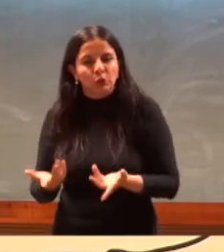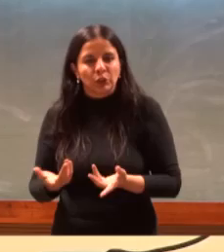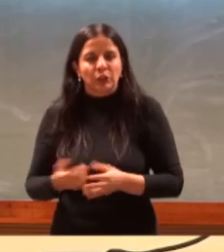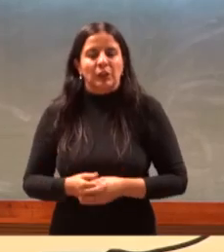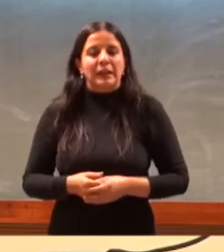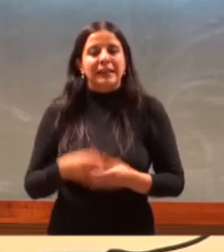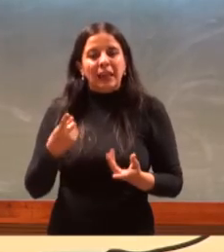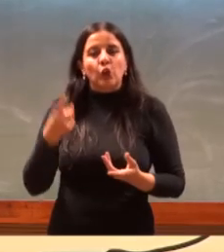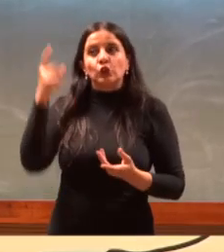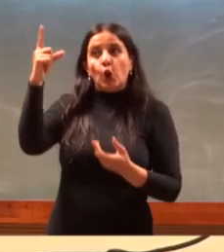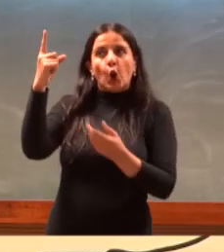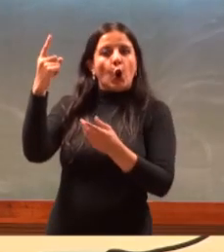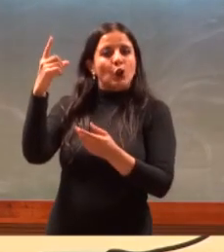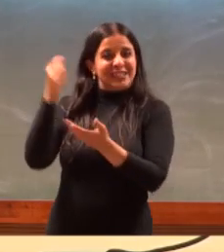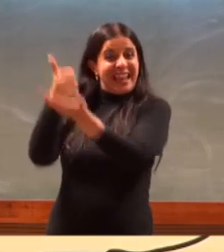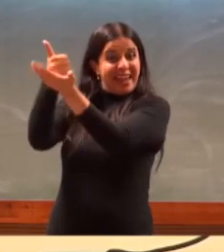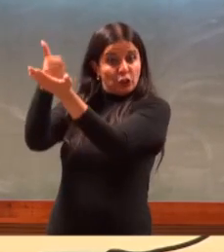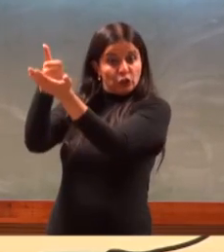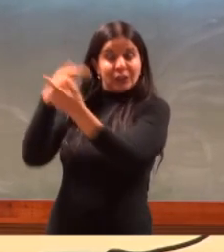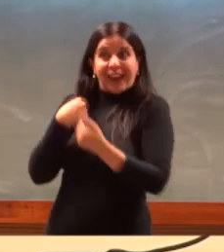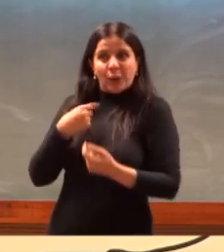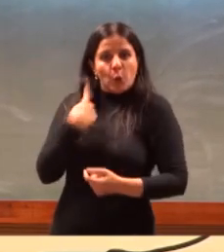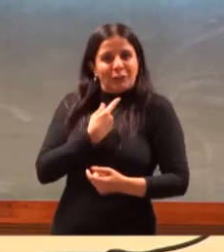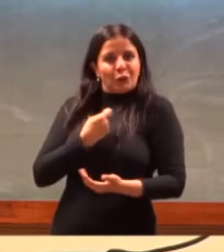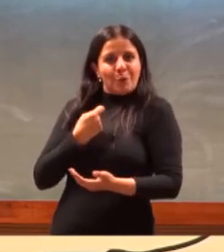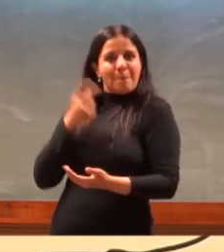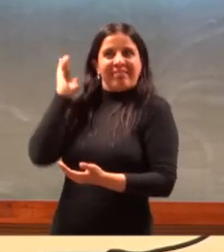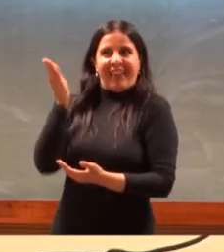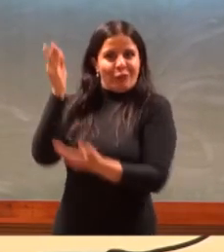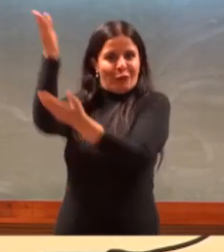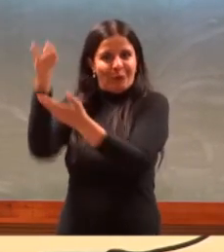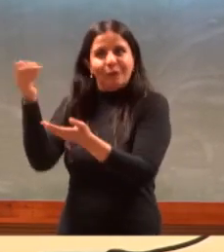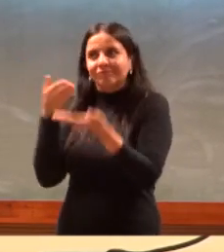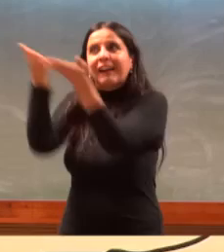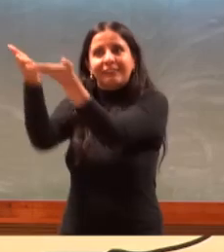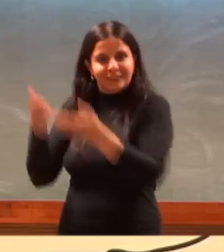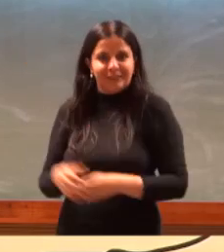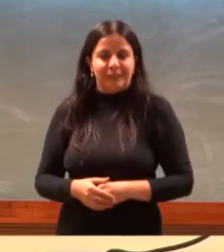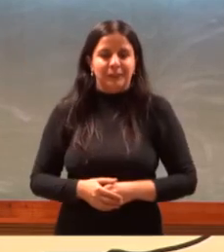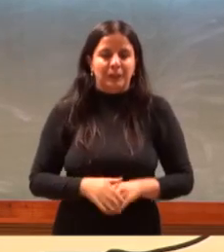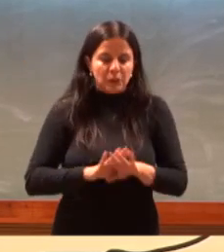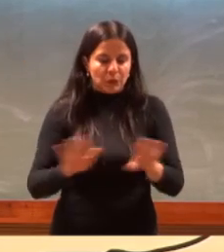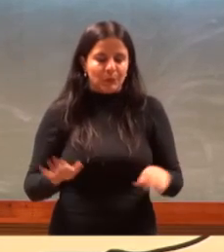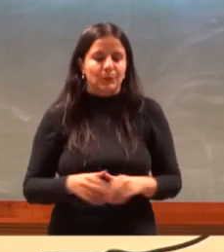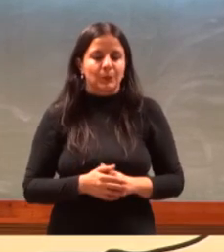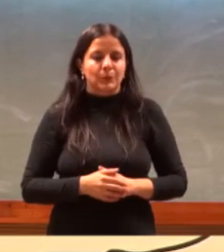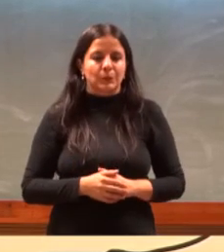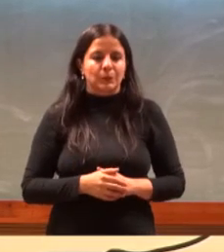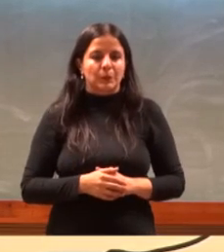mandato nuestro hacia hacia esas reuniones hacia esas comisiones básicamente